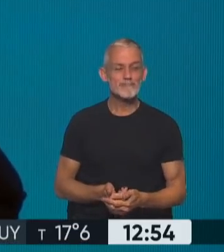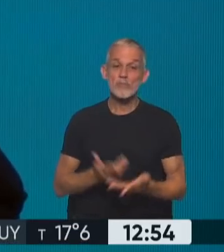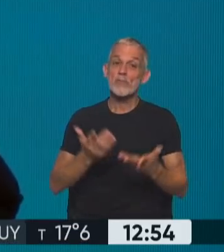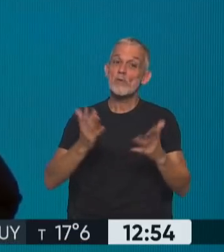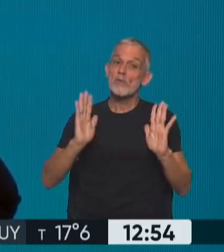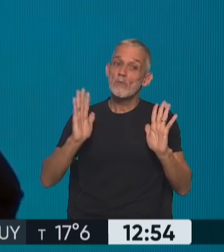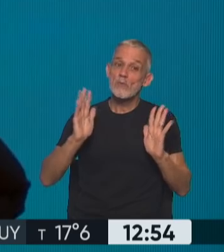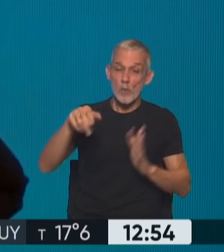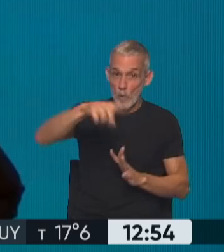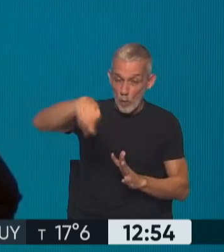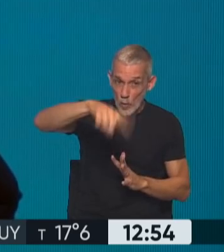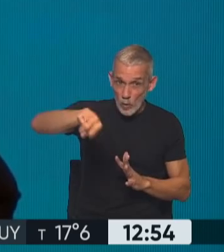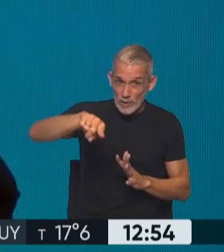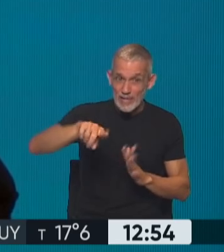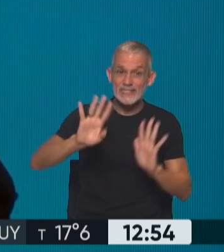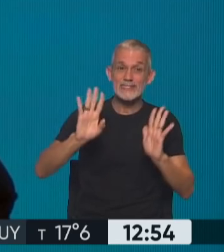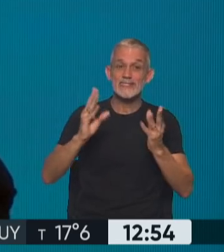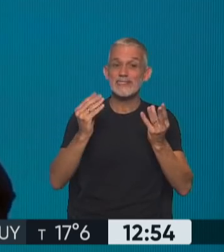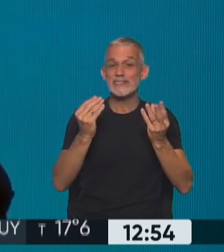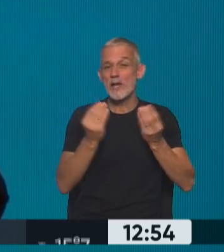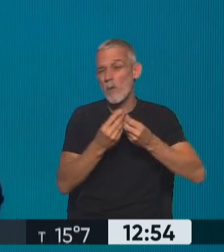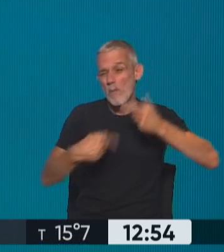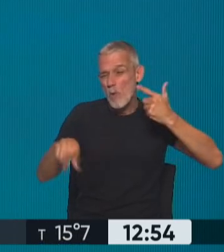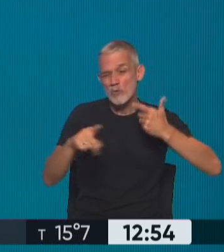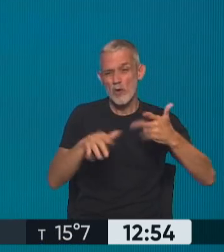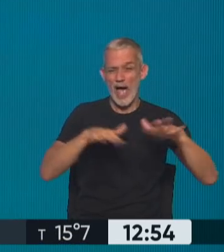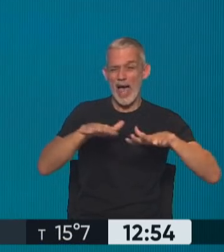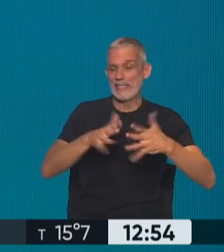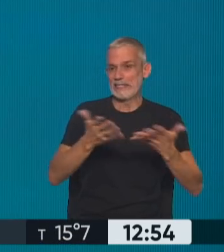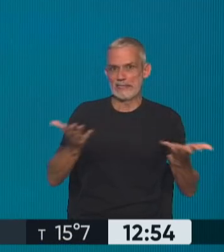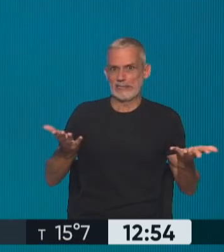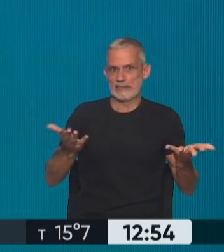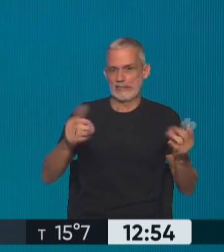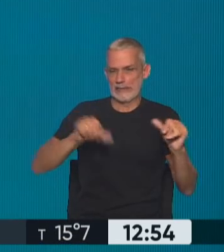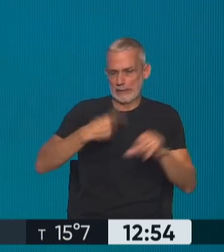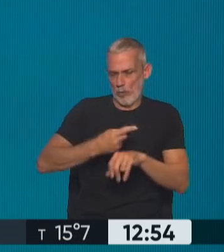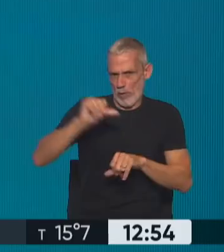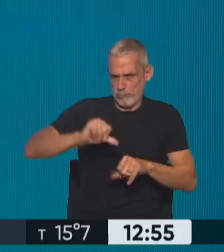mucho tampoco se puede hacer. Entonces creo